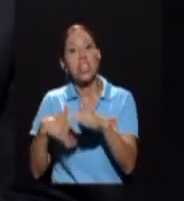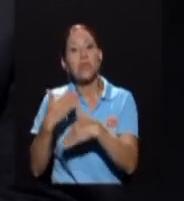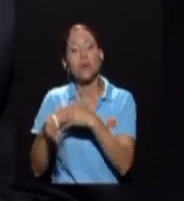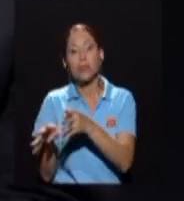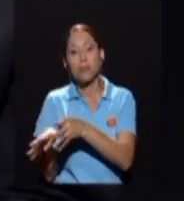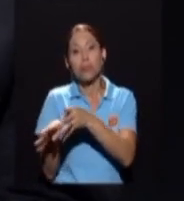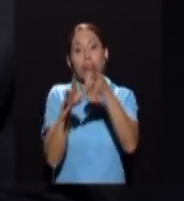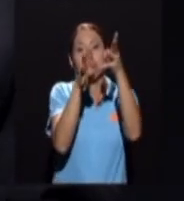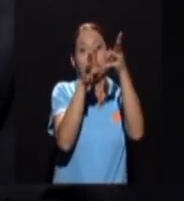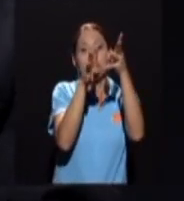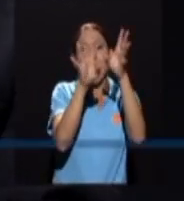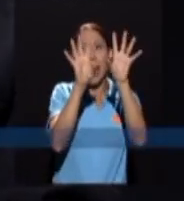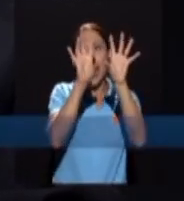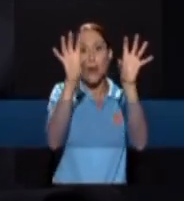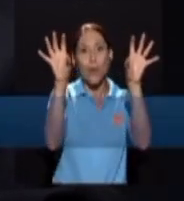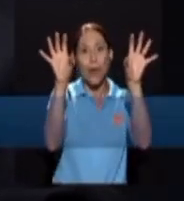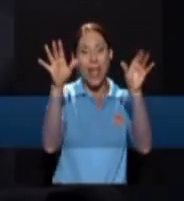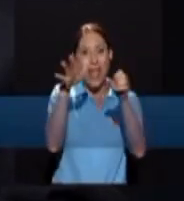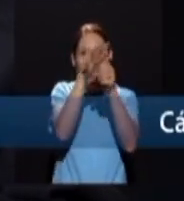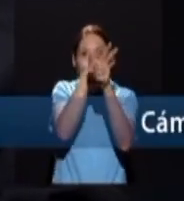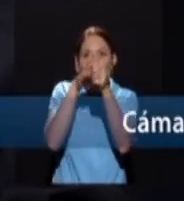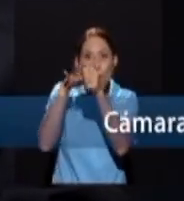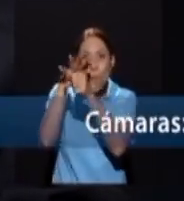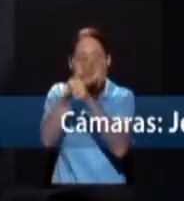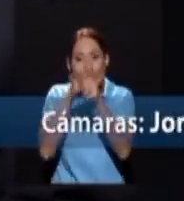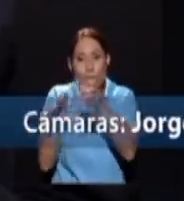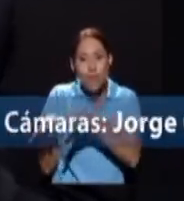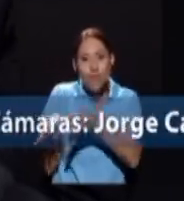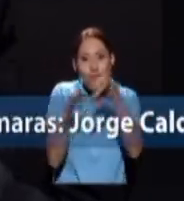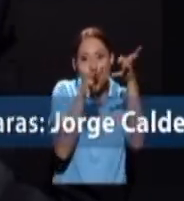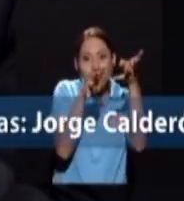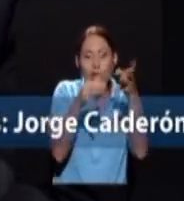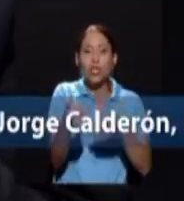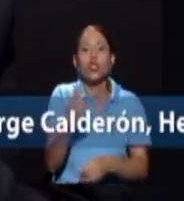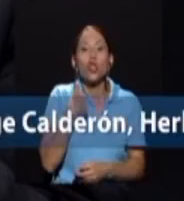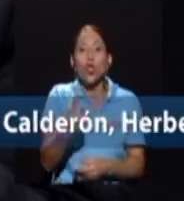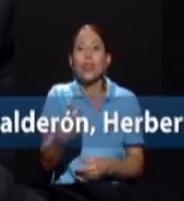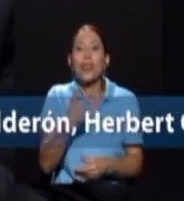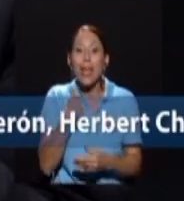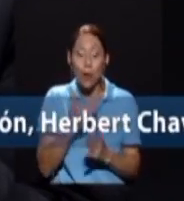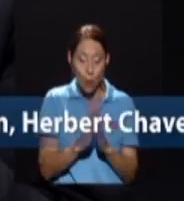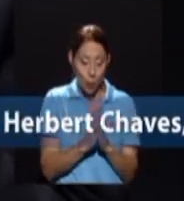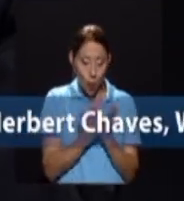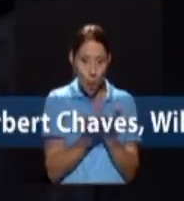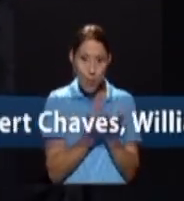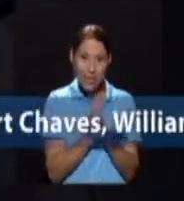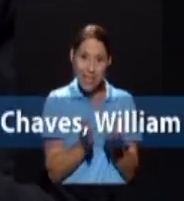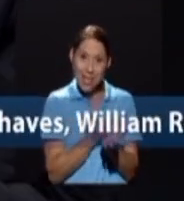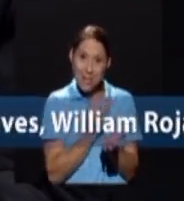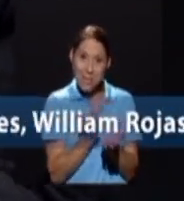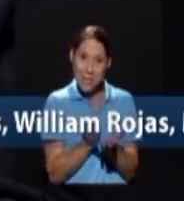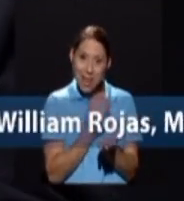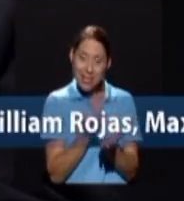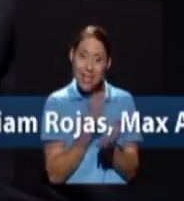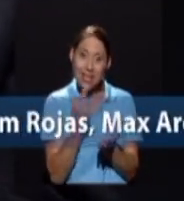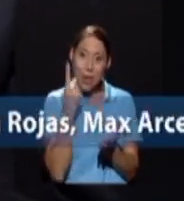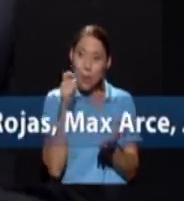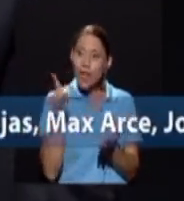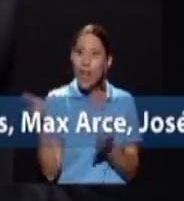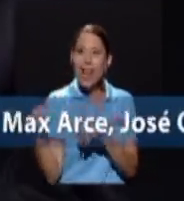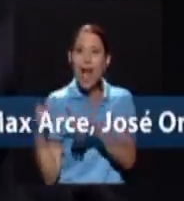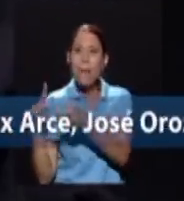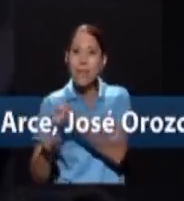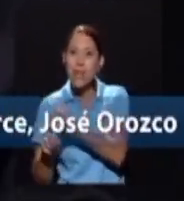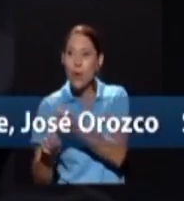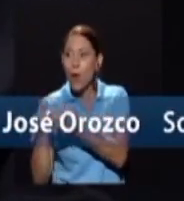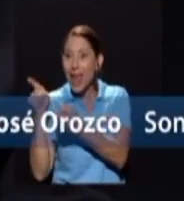copias impresas, yo tengo copias impresas por el privilegio de su amistad, que él mismo lo bajó y lo imprimió, pero